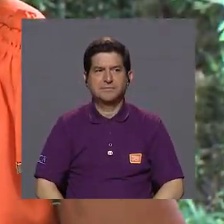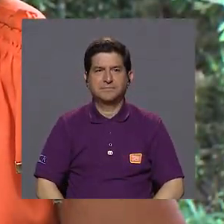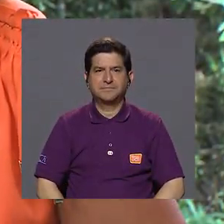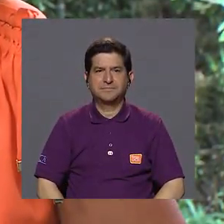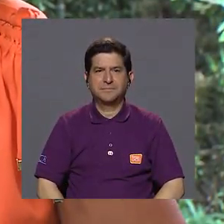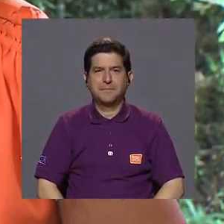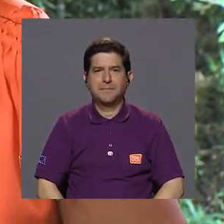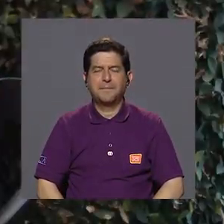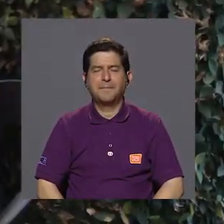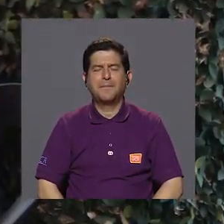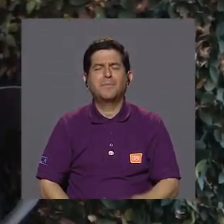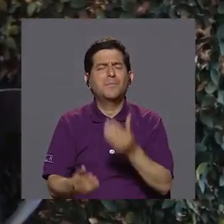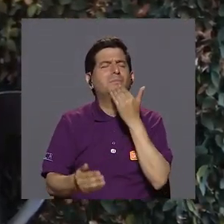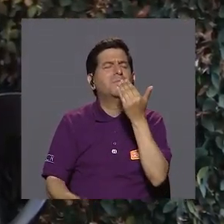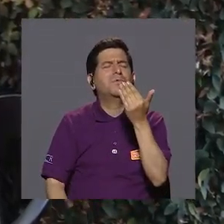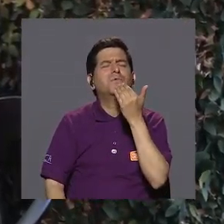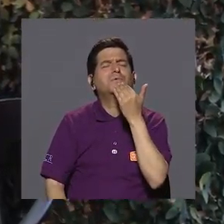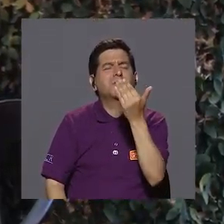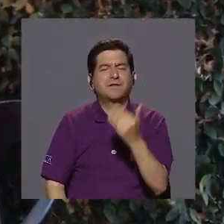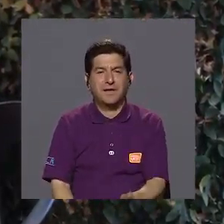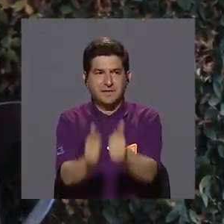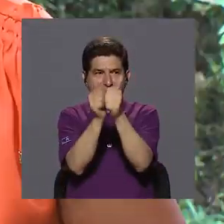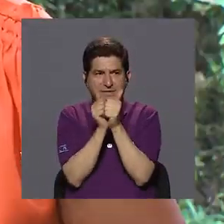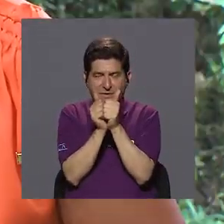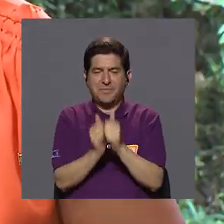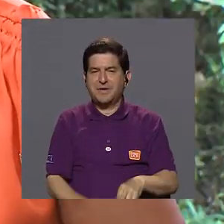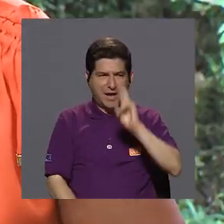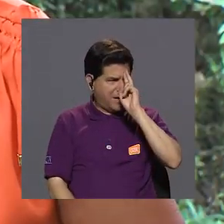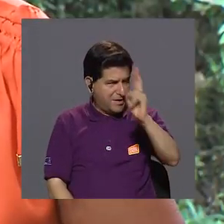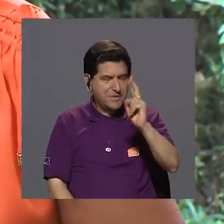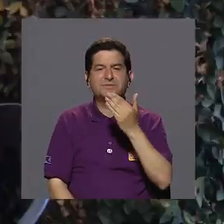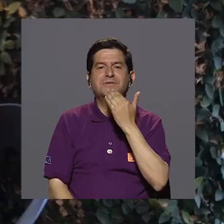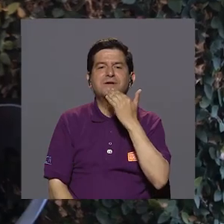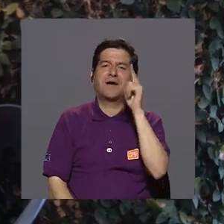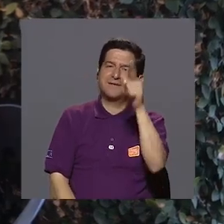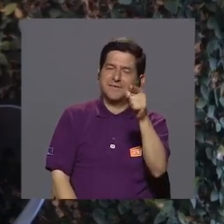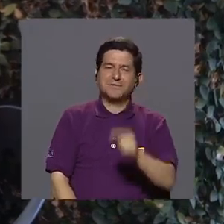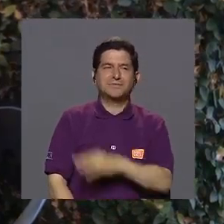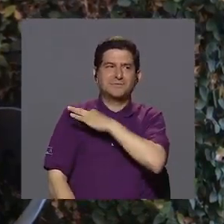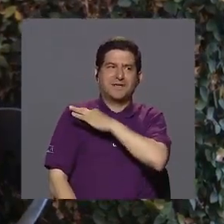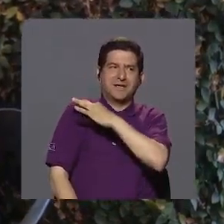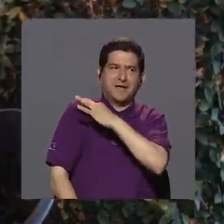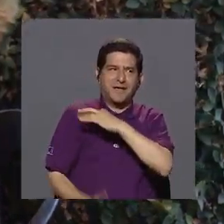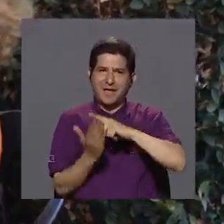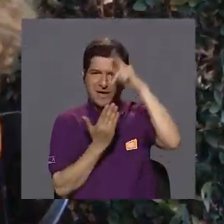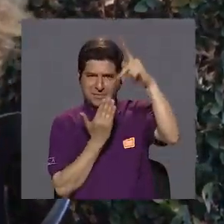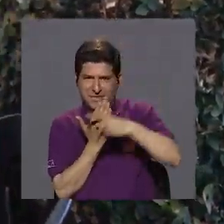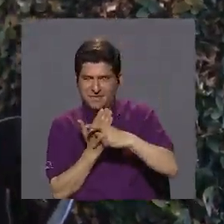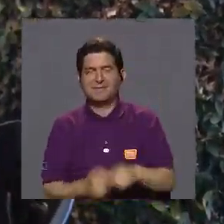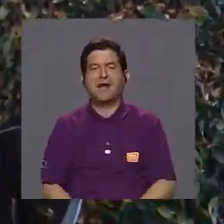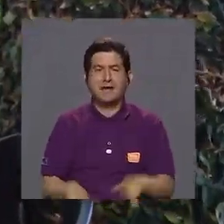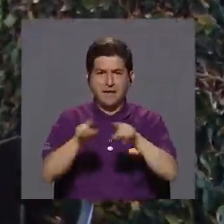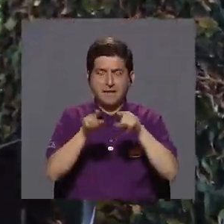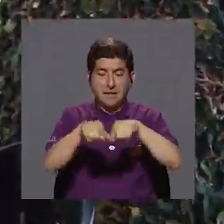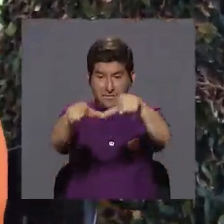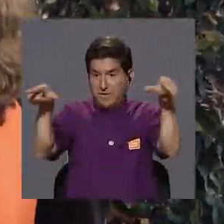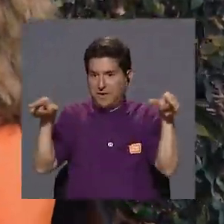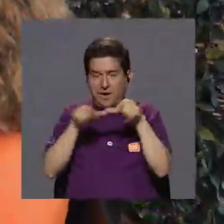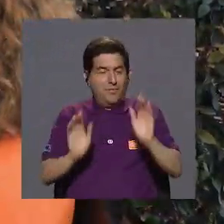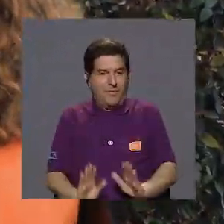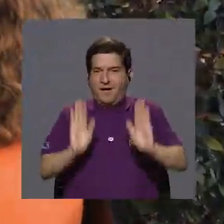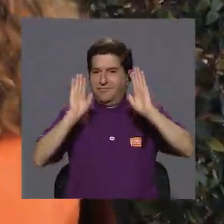investigadora. Mil gracias por acompañarnos en Irreverencias. Gracias a ustedes por invitarme al programa y a este set